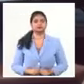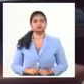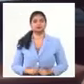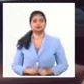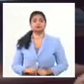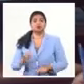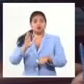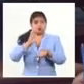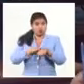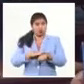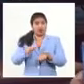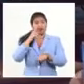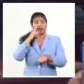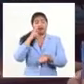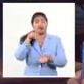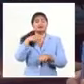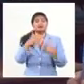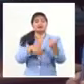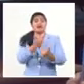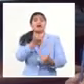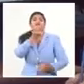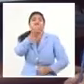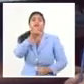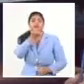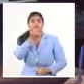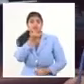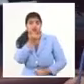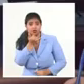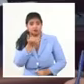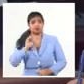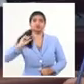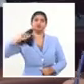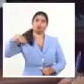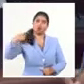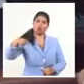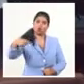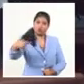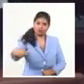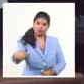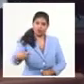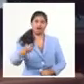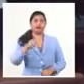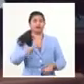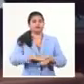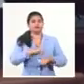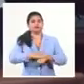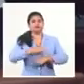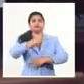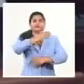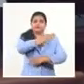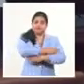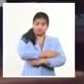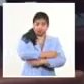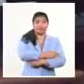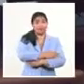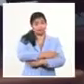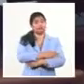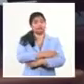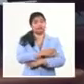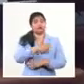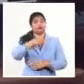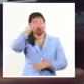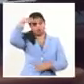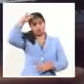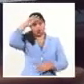las afectaciones sistemáticas durante todos estos años que nos ha provocado el bloqueo, que dejó al país sin financiamientos